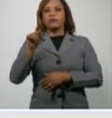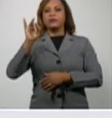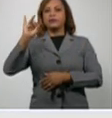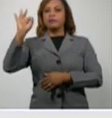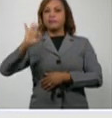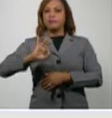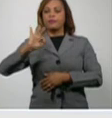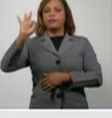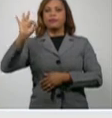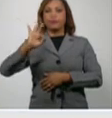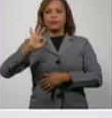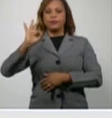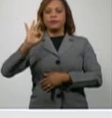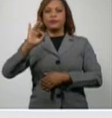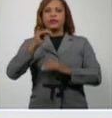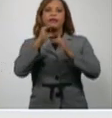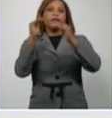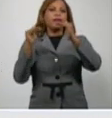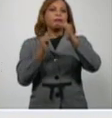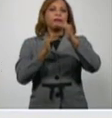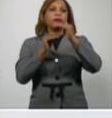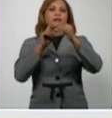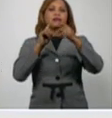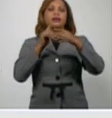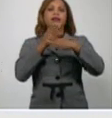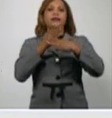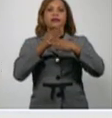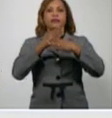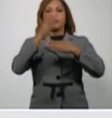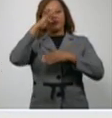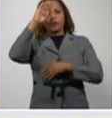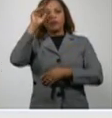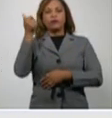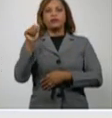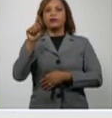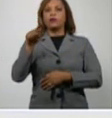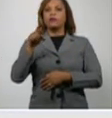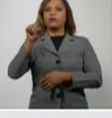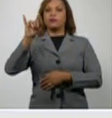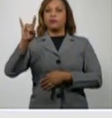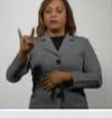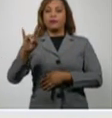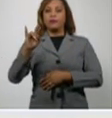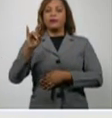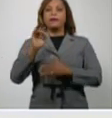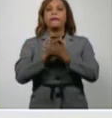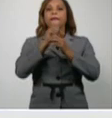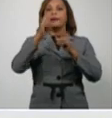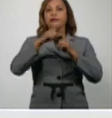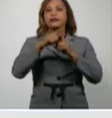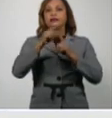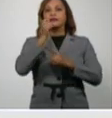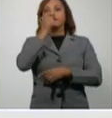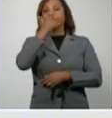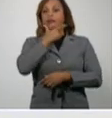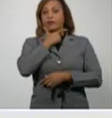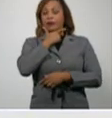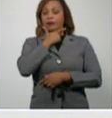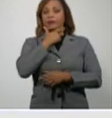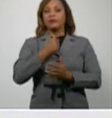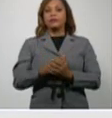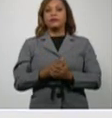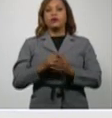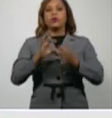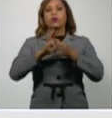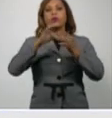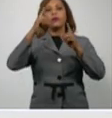39,7%. Le sigue Santiago de Cuba con un 10,9%. Matanzas, Ciego de Ávila,